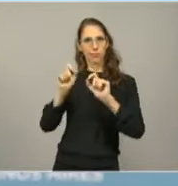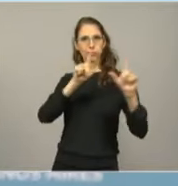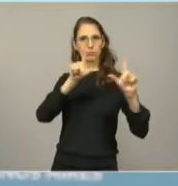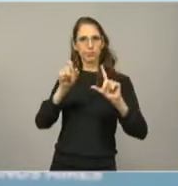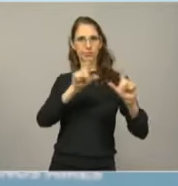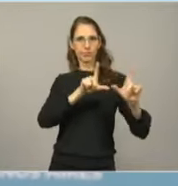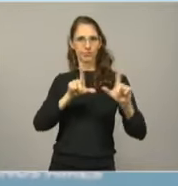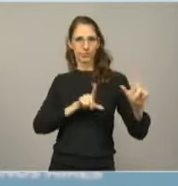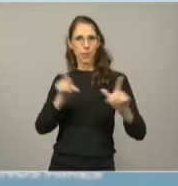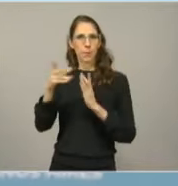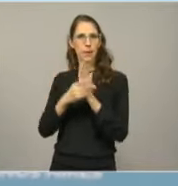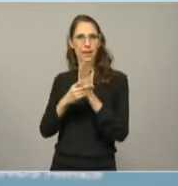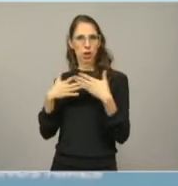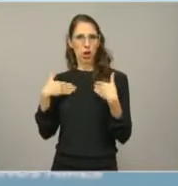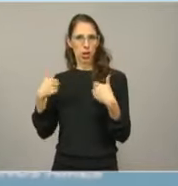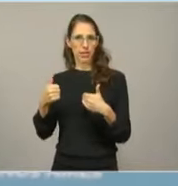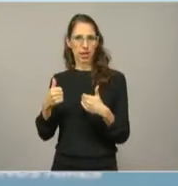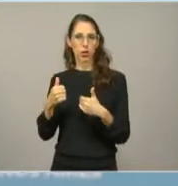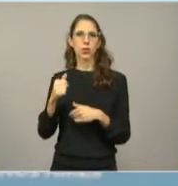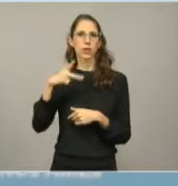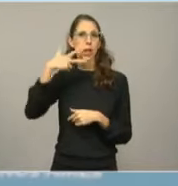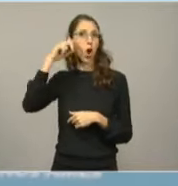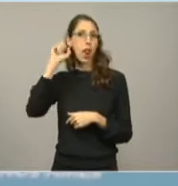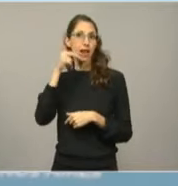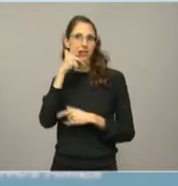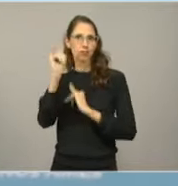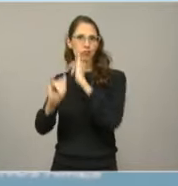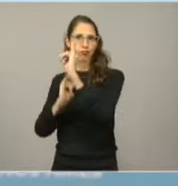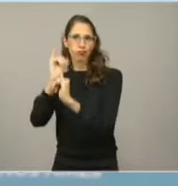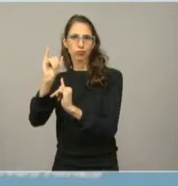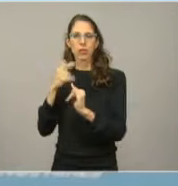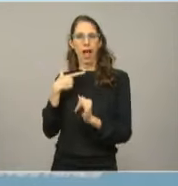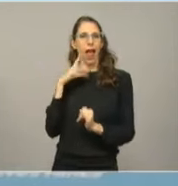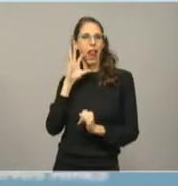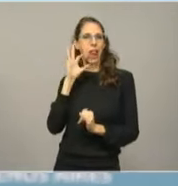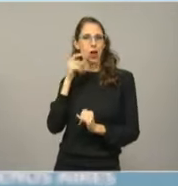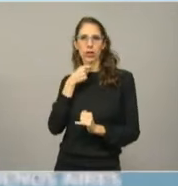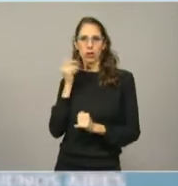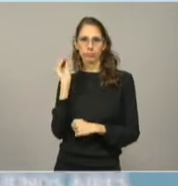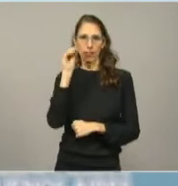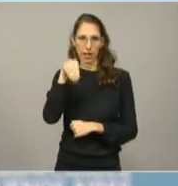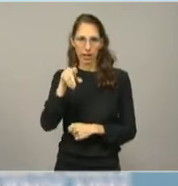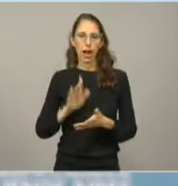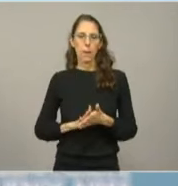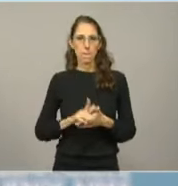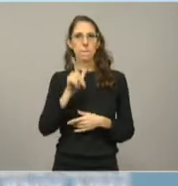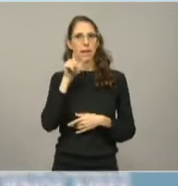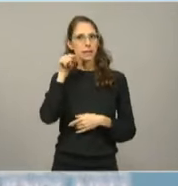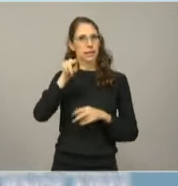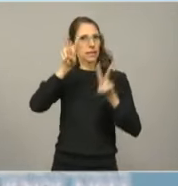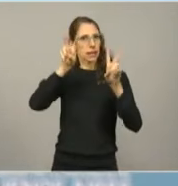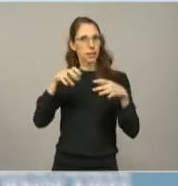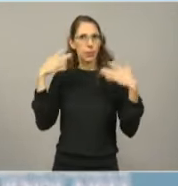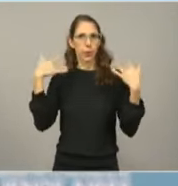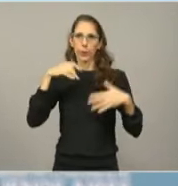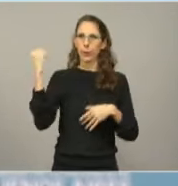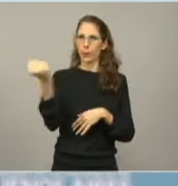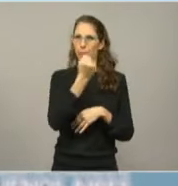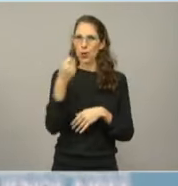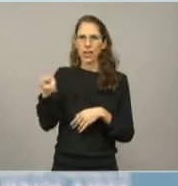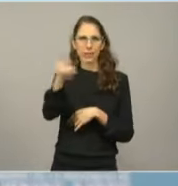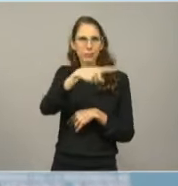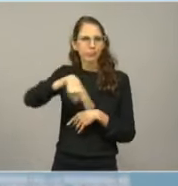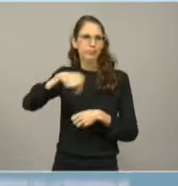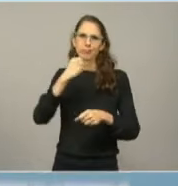recién el ministro de salud Nicolás kplac porque me parece importantísimo el el trabajo que se